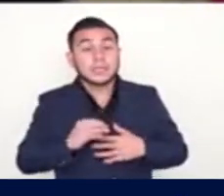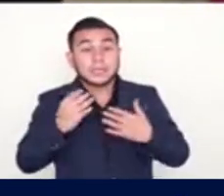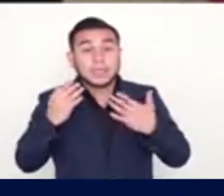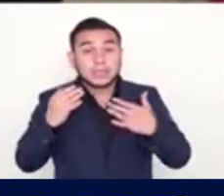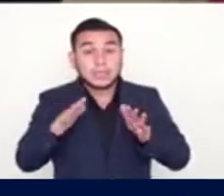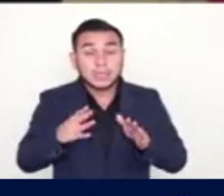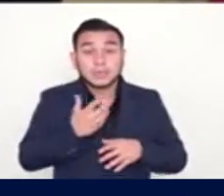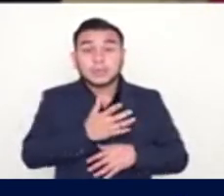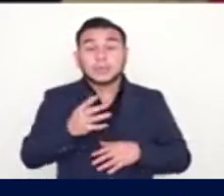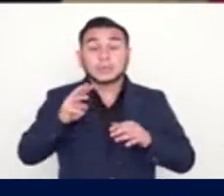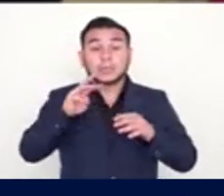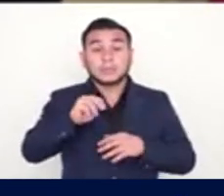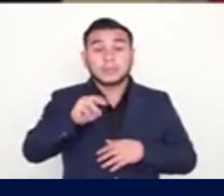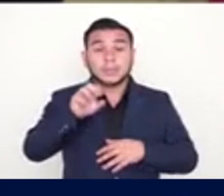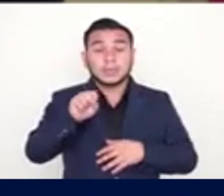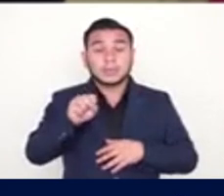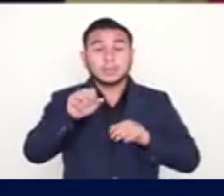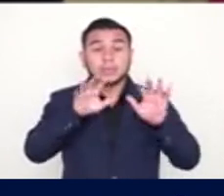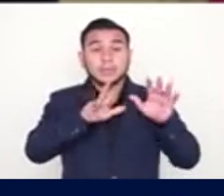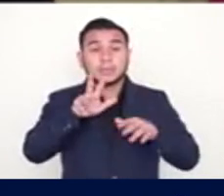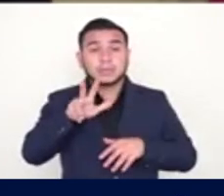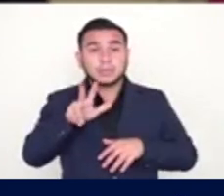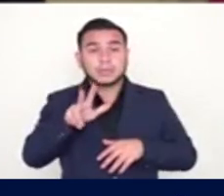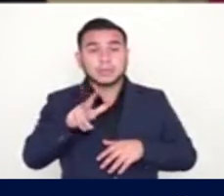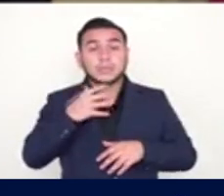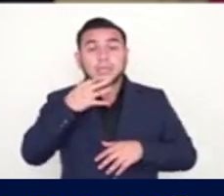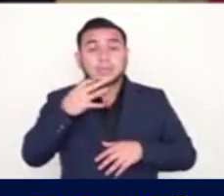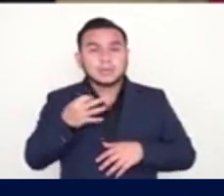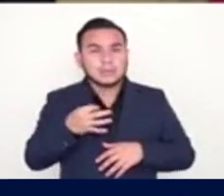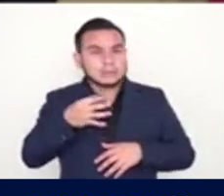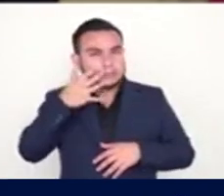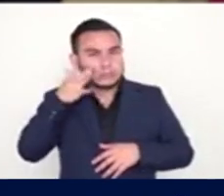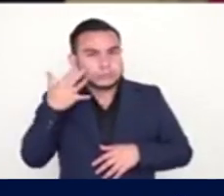ha dicho que la MS-13 es una organización terrorista